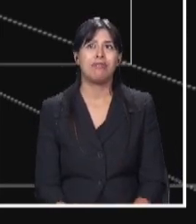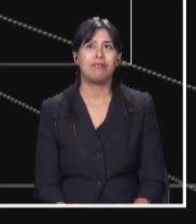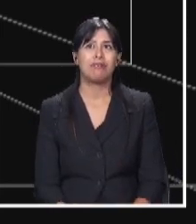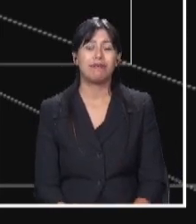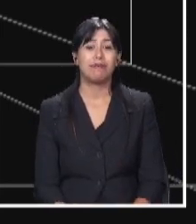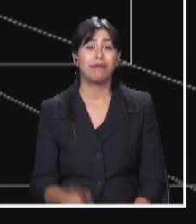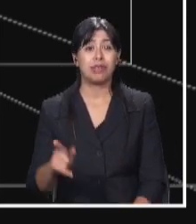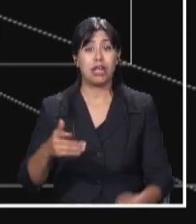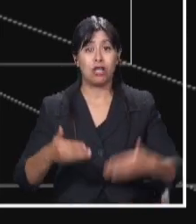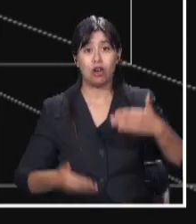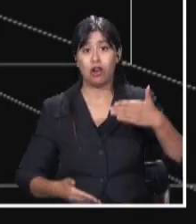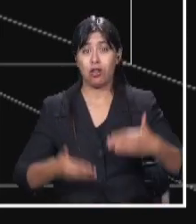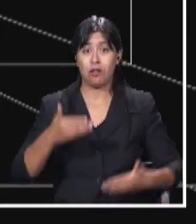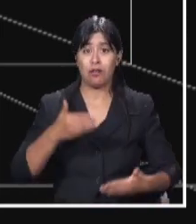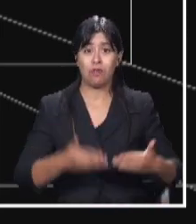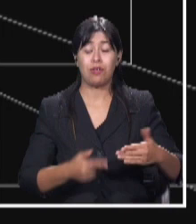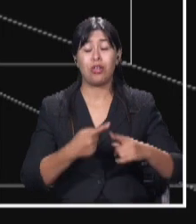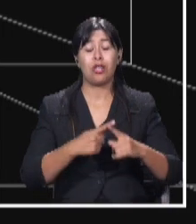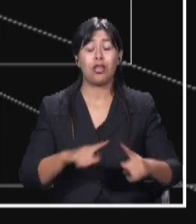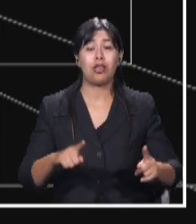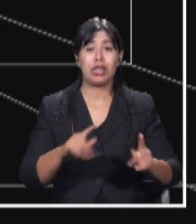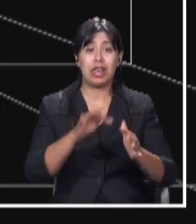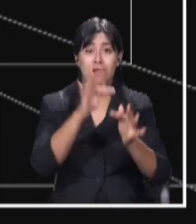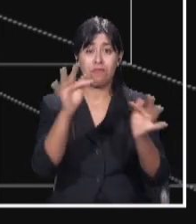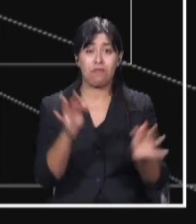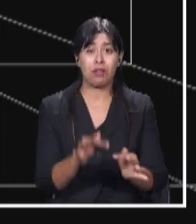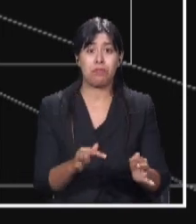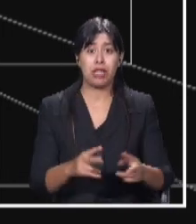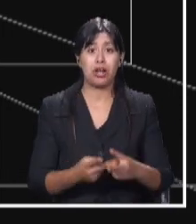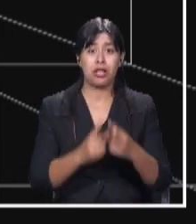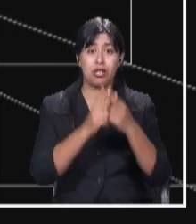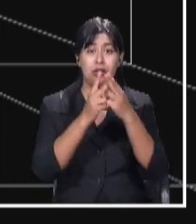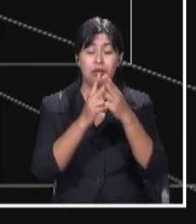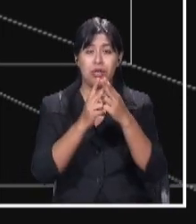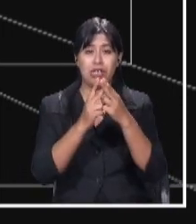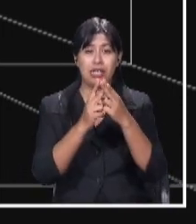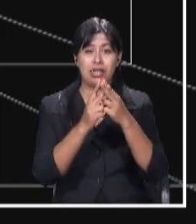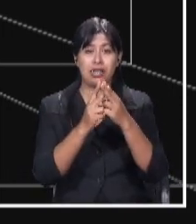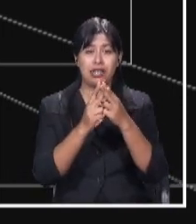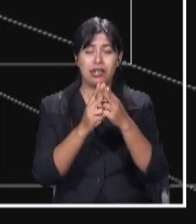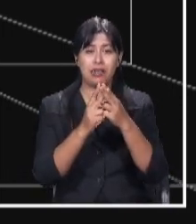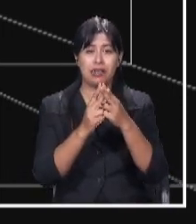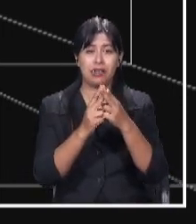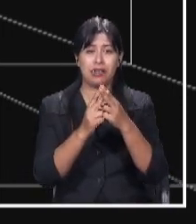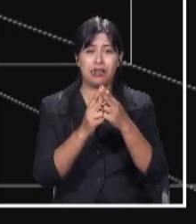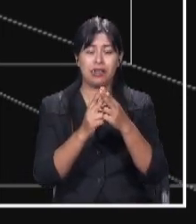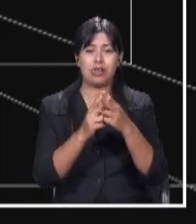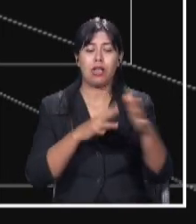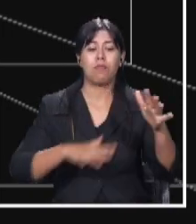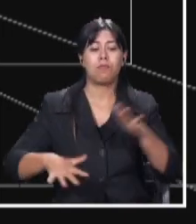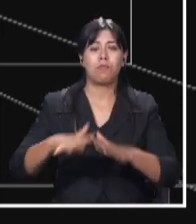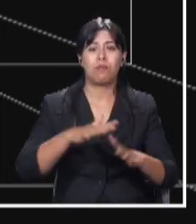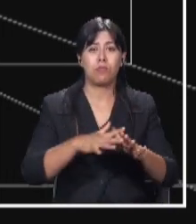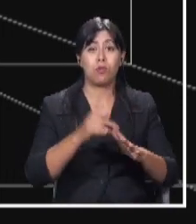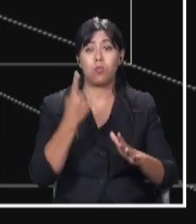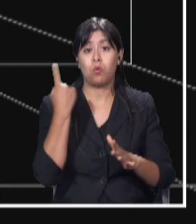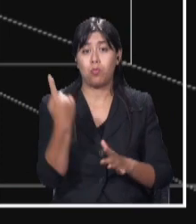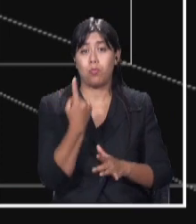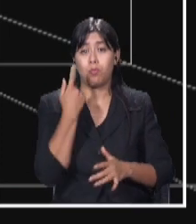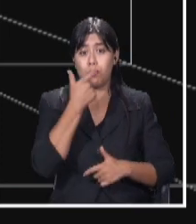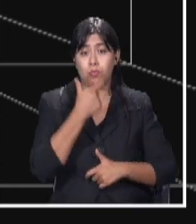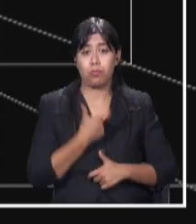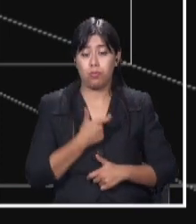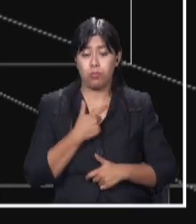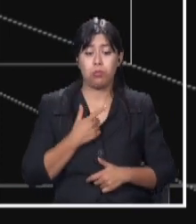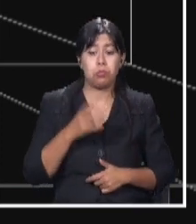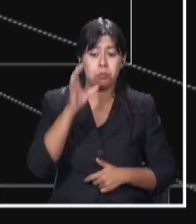Nuestro robot, hay otra forma de construir mi modelo cinemático que les contaba en un inicio. Una forma es la autoexploración, quizá, y de